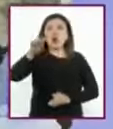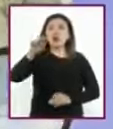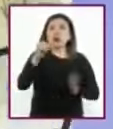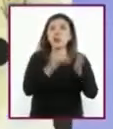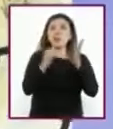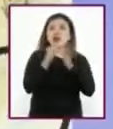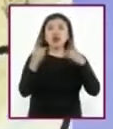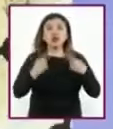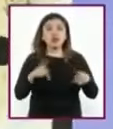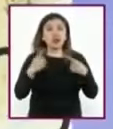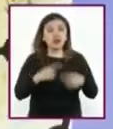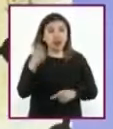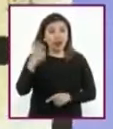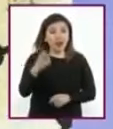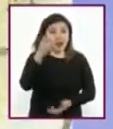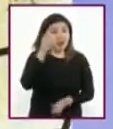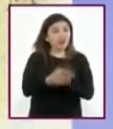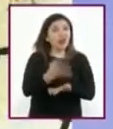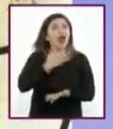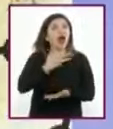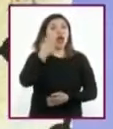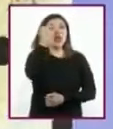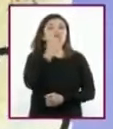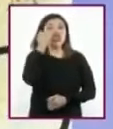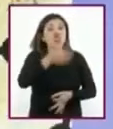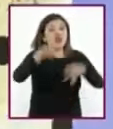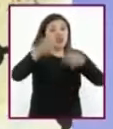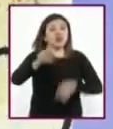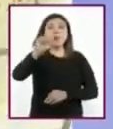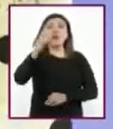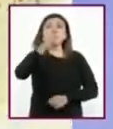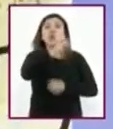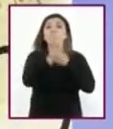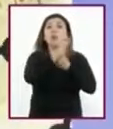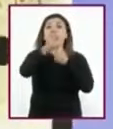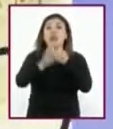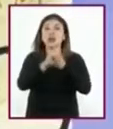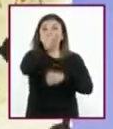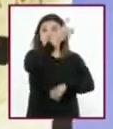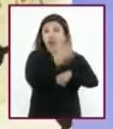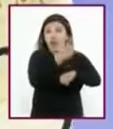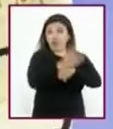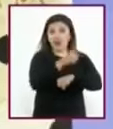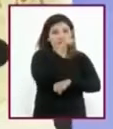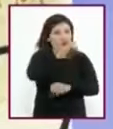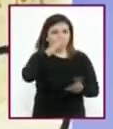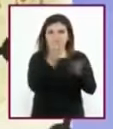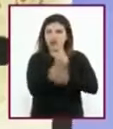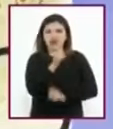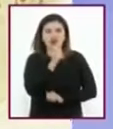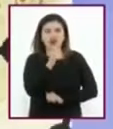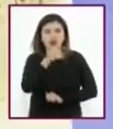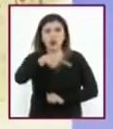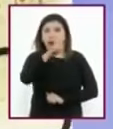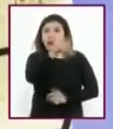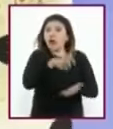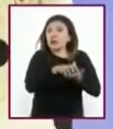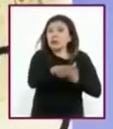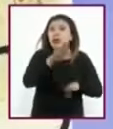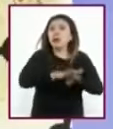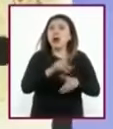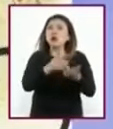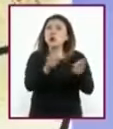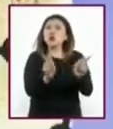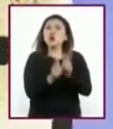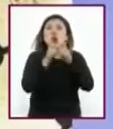hablantes. Es el idioma oficial en 21 países y en los Estados Unidos, donde no es el idioma oficial quienes lo hablan, constituyen el grupo